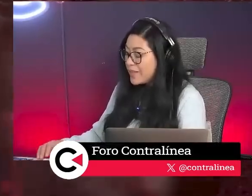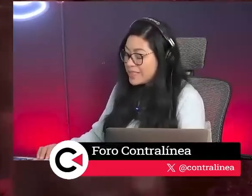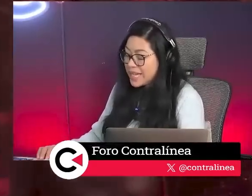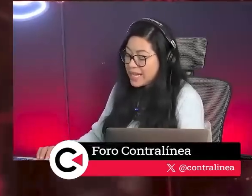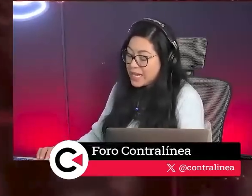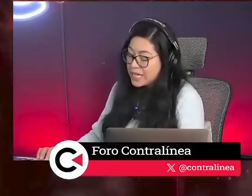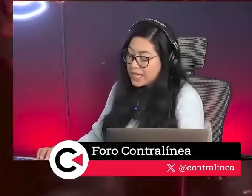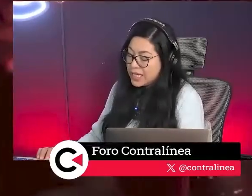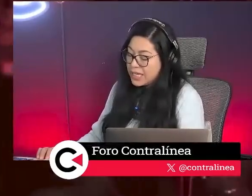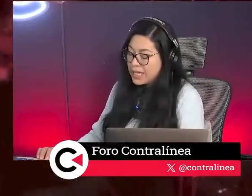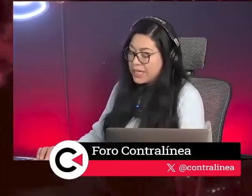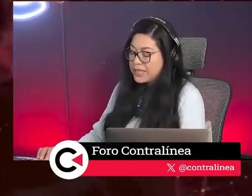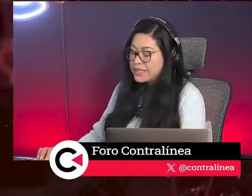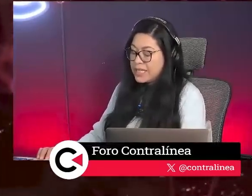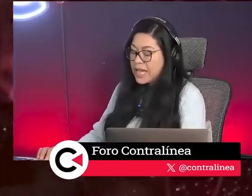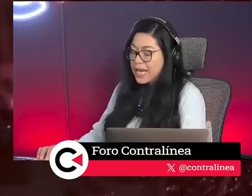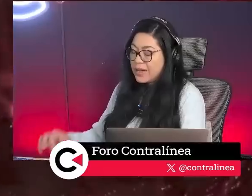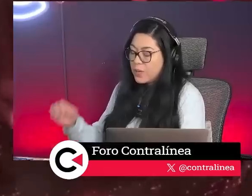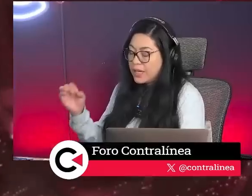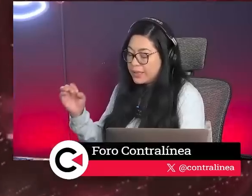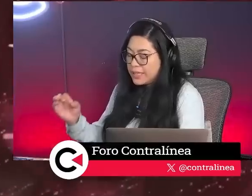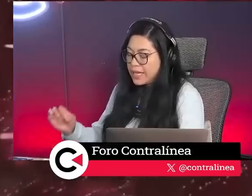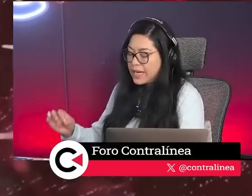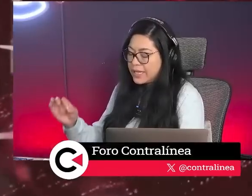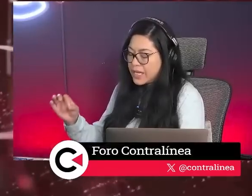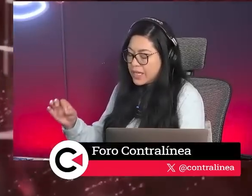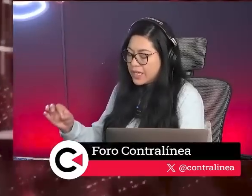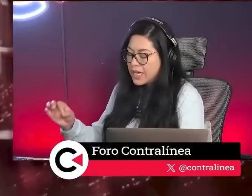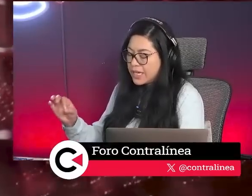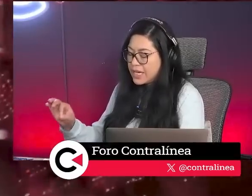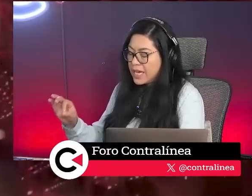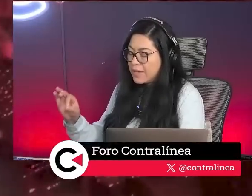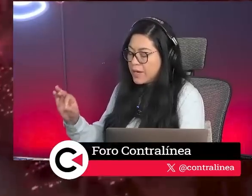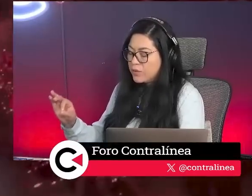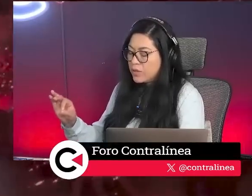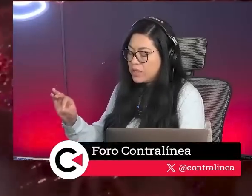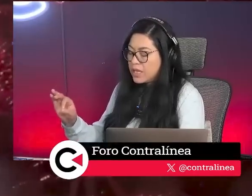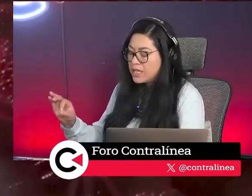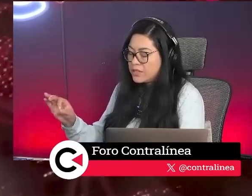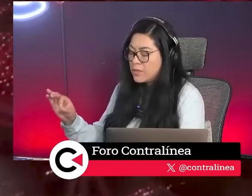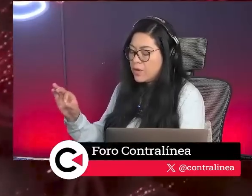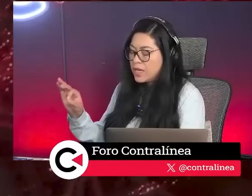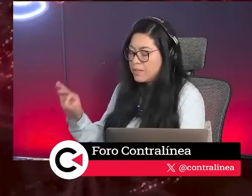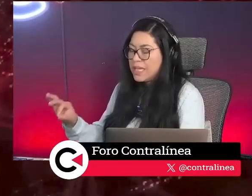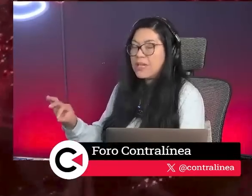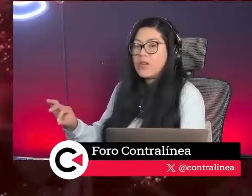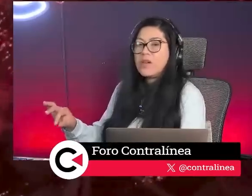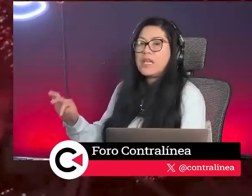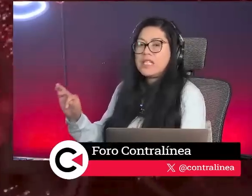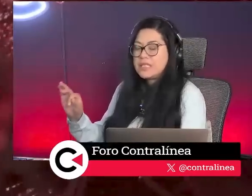al poder judicial, y señala: cualquiera que diga que habrá autoritarismo en México